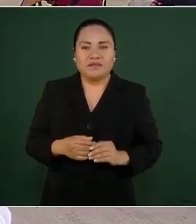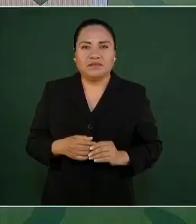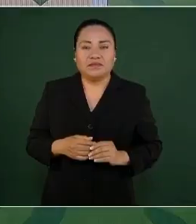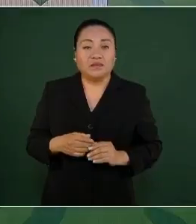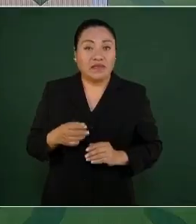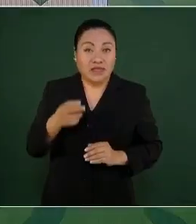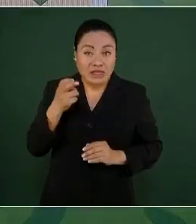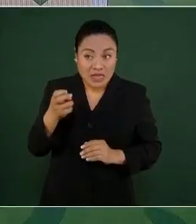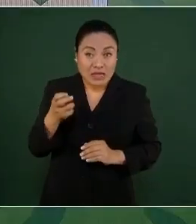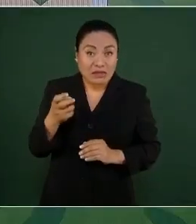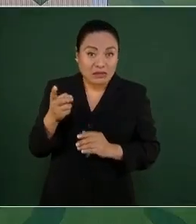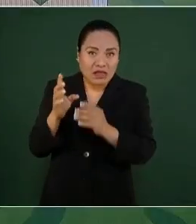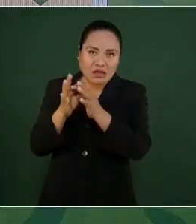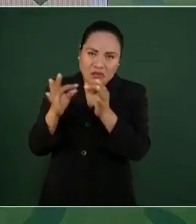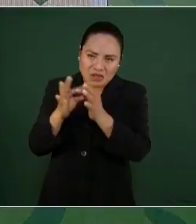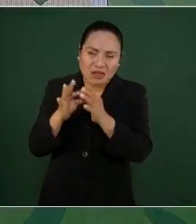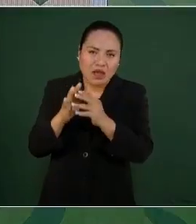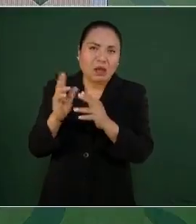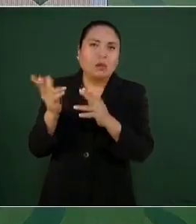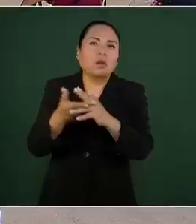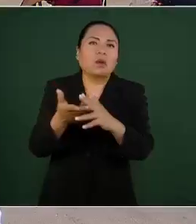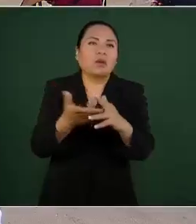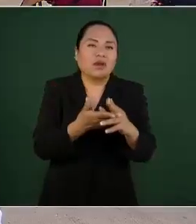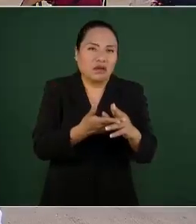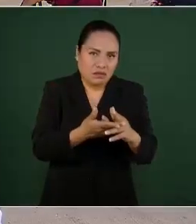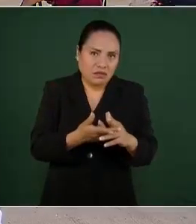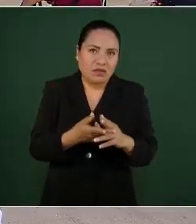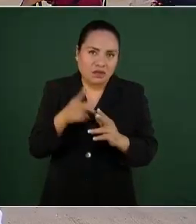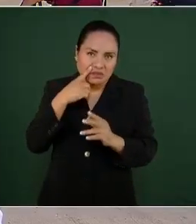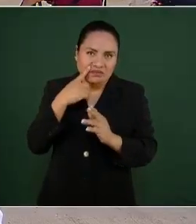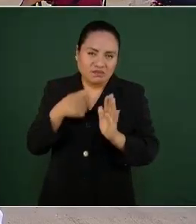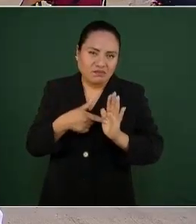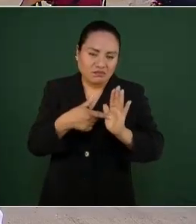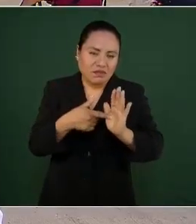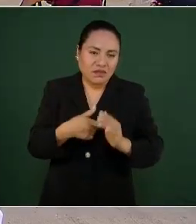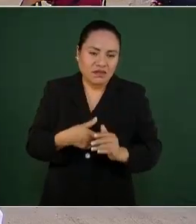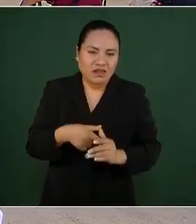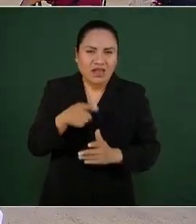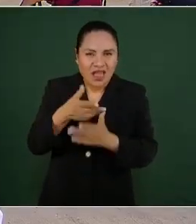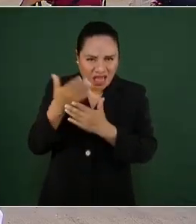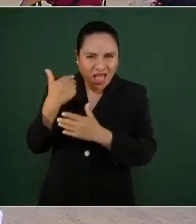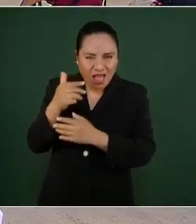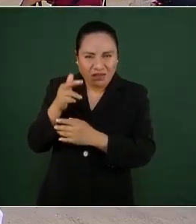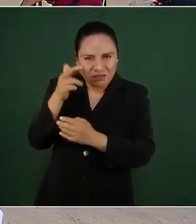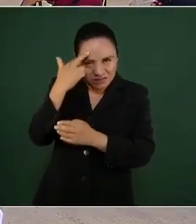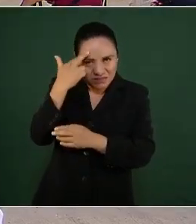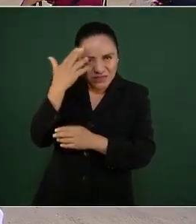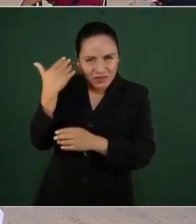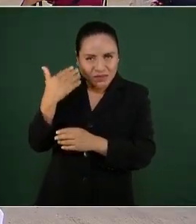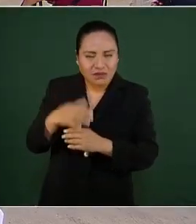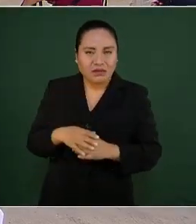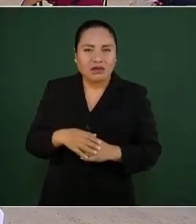esto es homicidio. Vamos con secuestro. ¿No se acuerdan ustedes